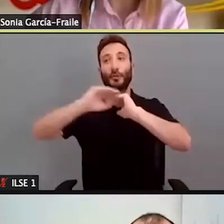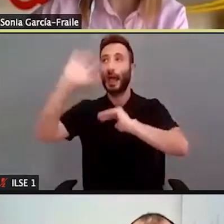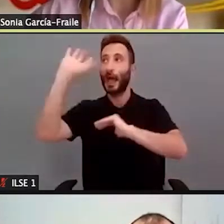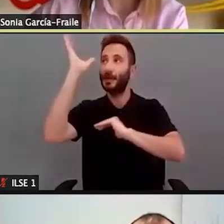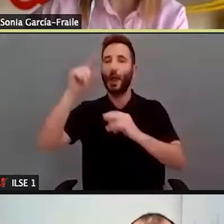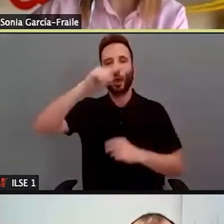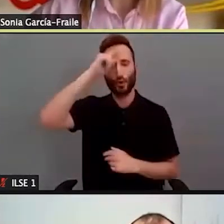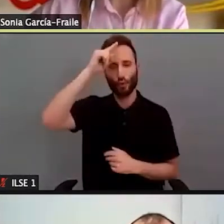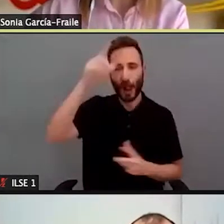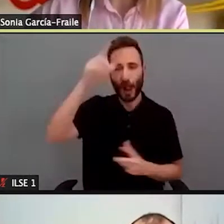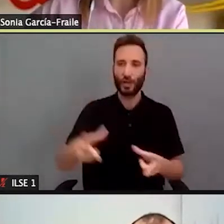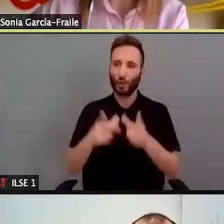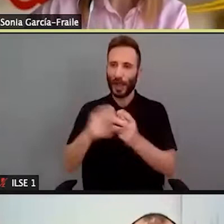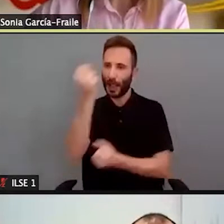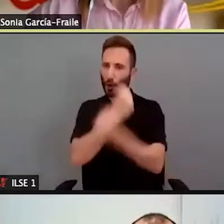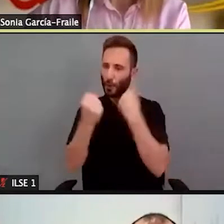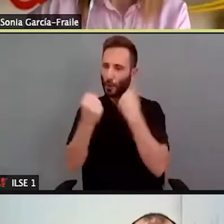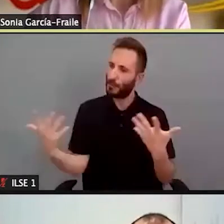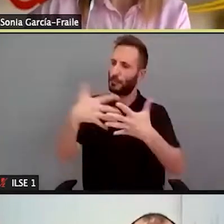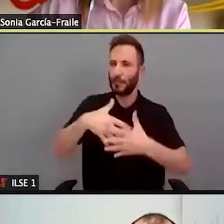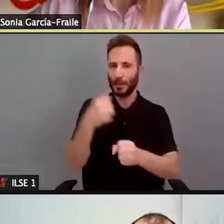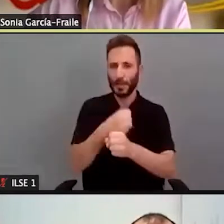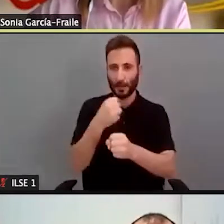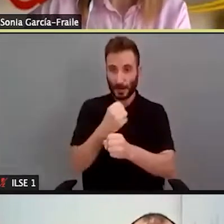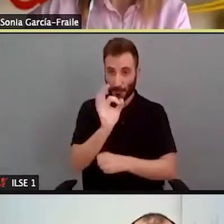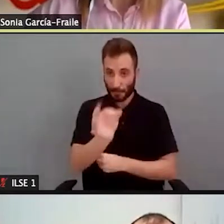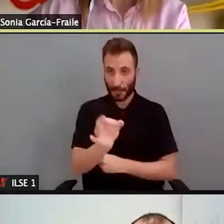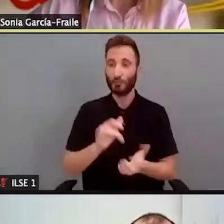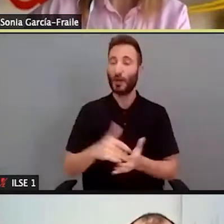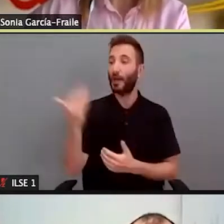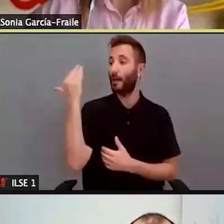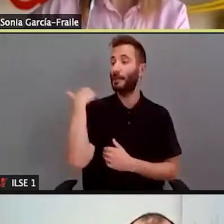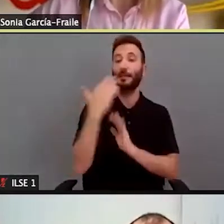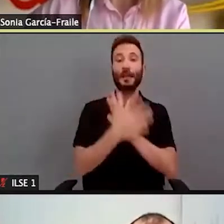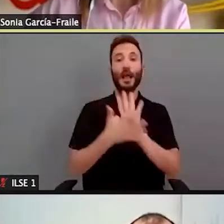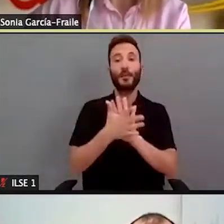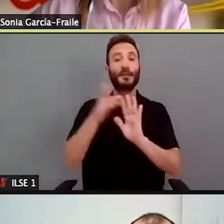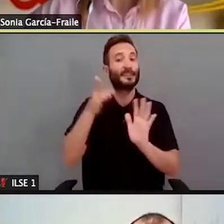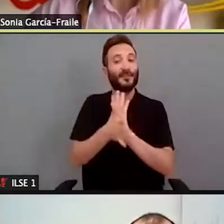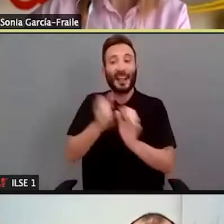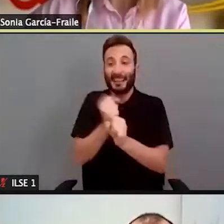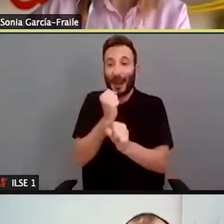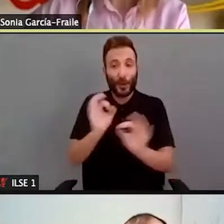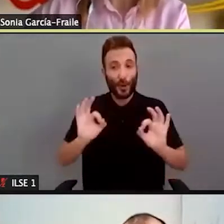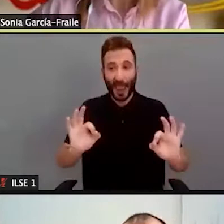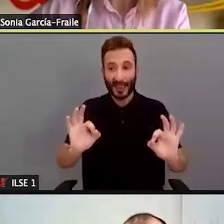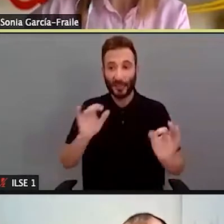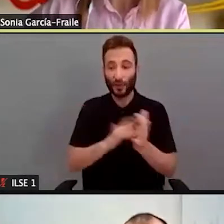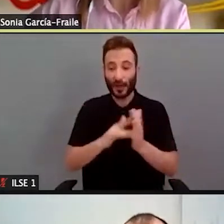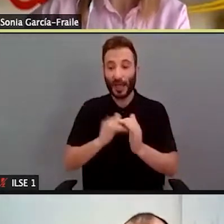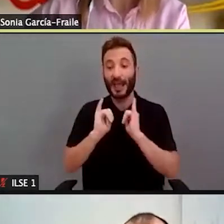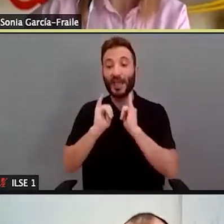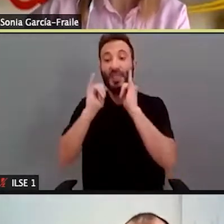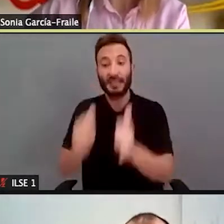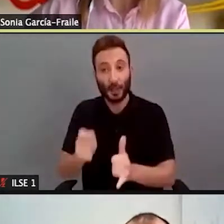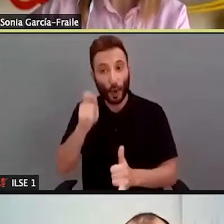social y económica. Es decir, tal y como os hemos comentado antes, estáis haciendo lo que hay que hacer, gestionar el destino turístico contando con el